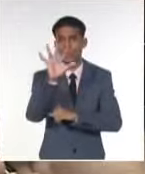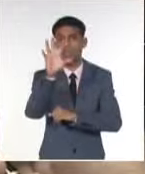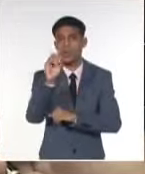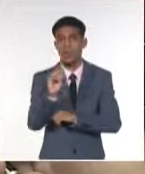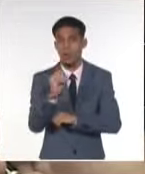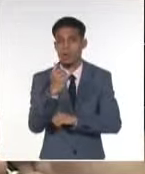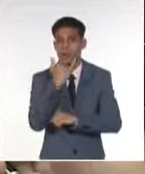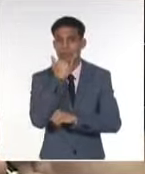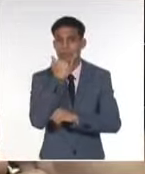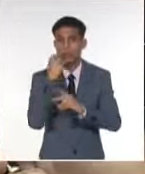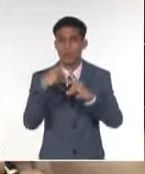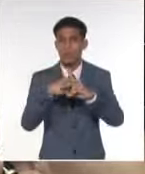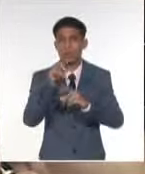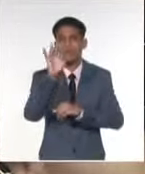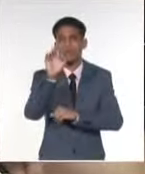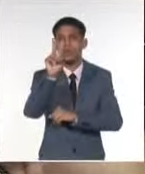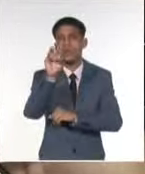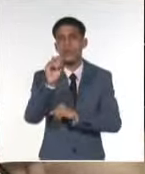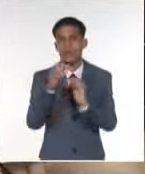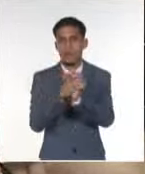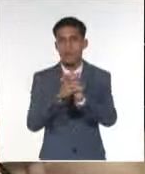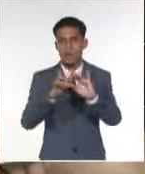déficit y 820 megawatts